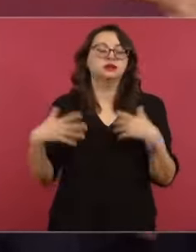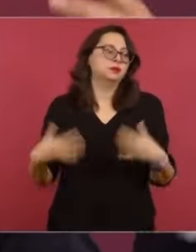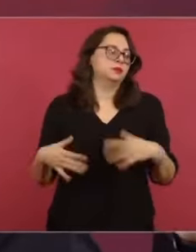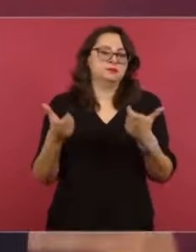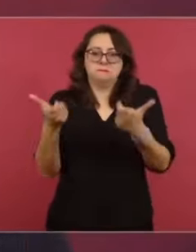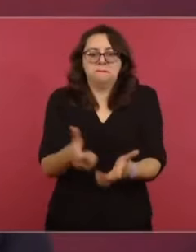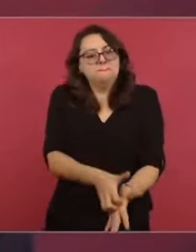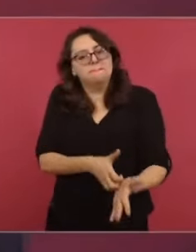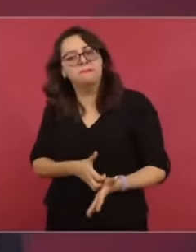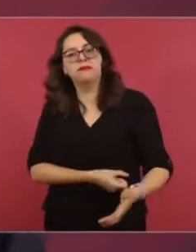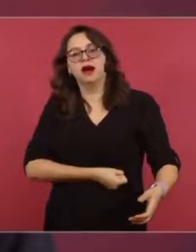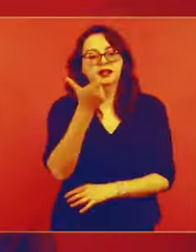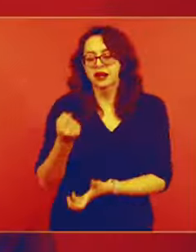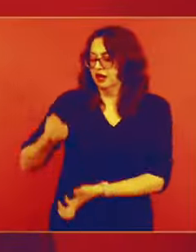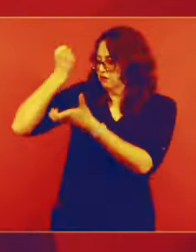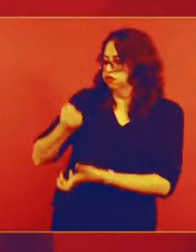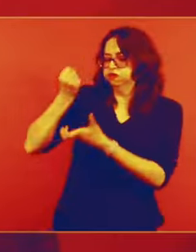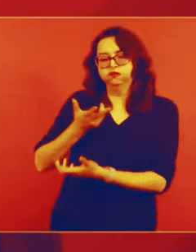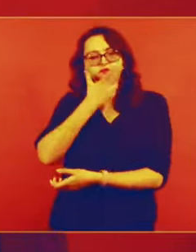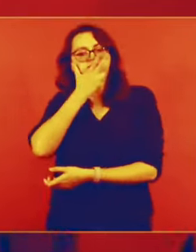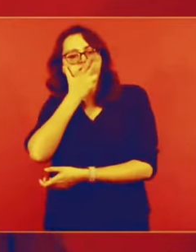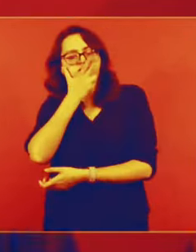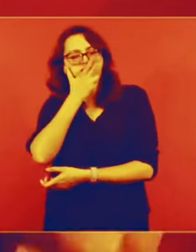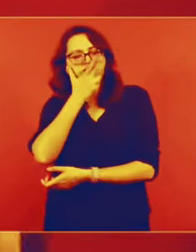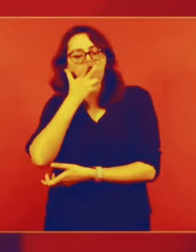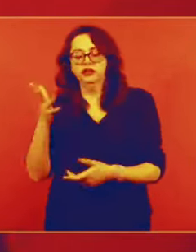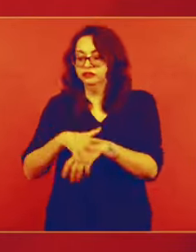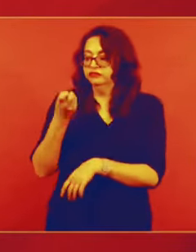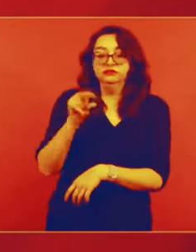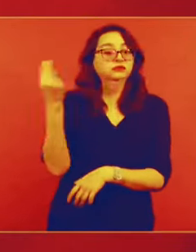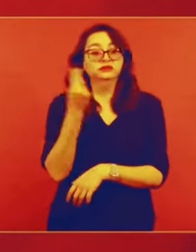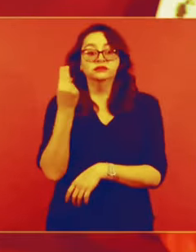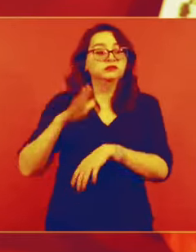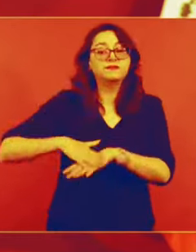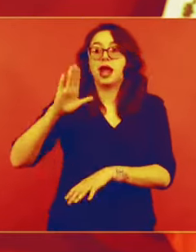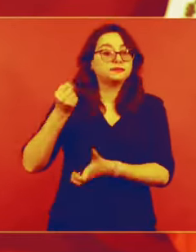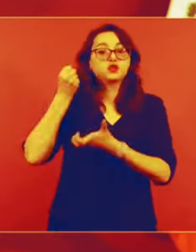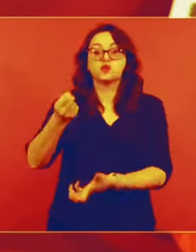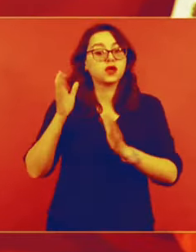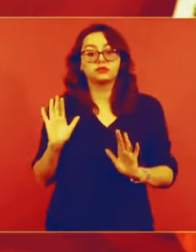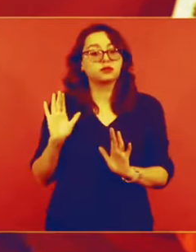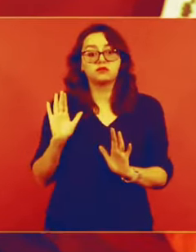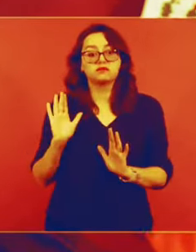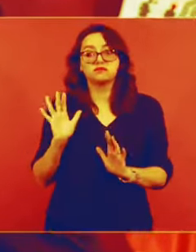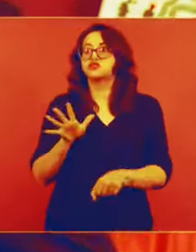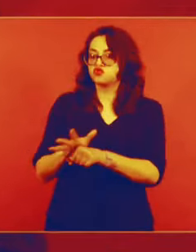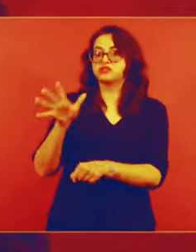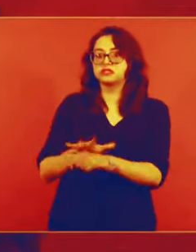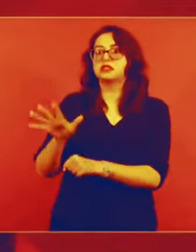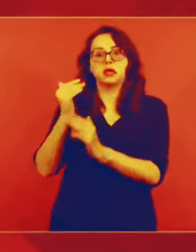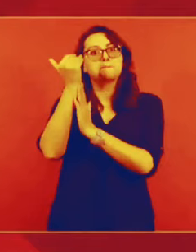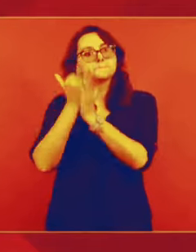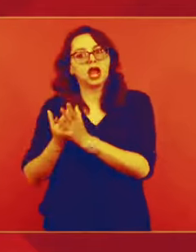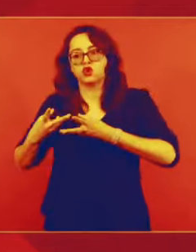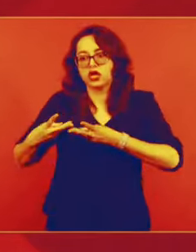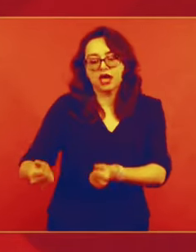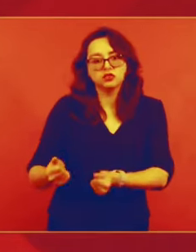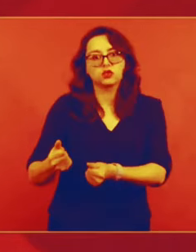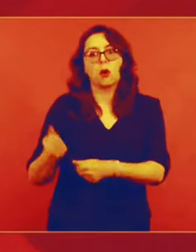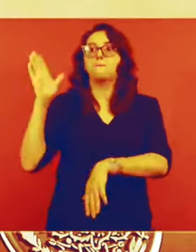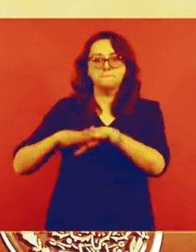ahorros de miles de millones de pesos por eso con el mismo presupuesto de antes ahora podemos comprar más